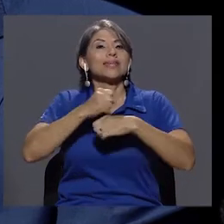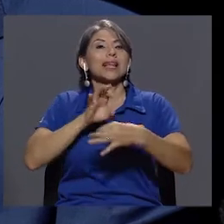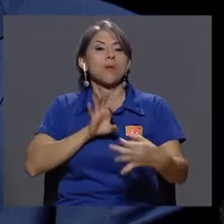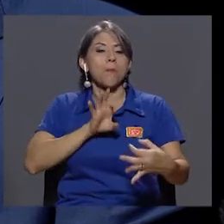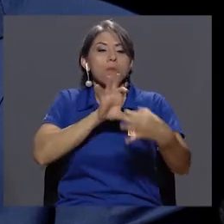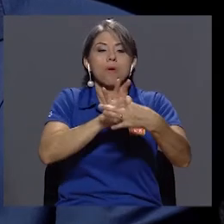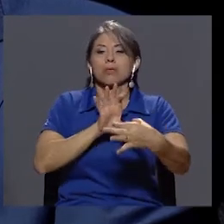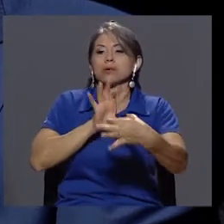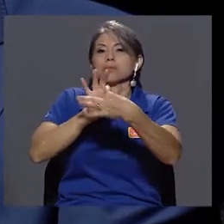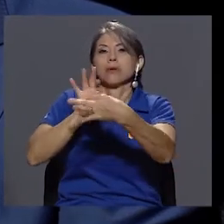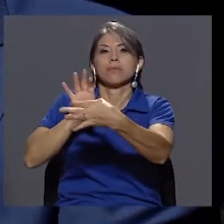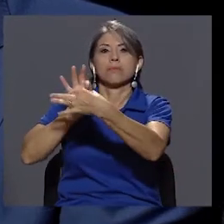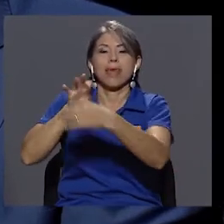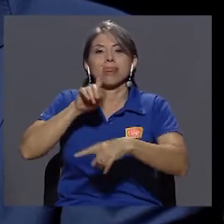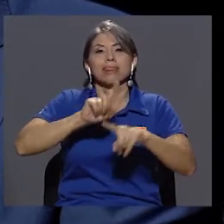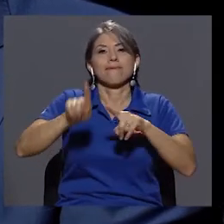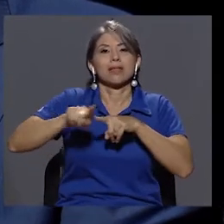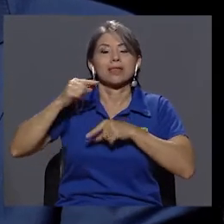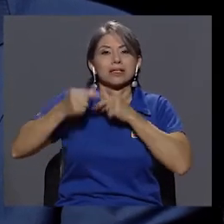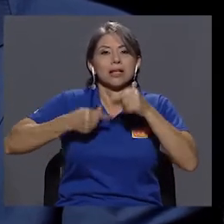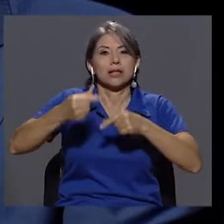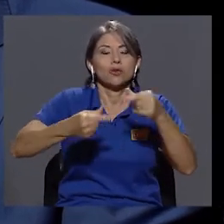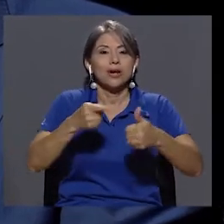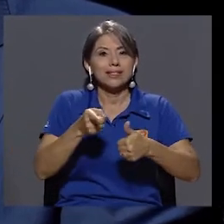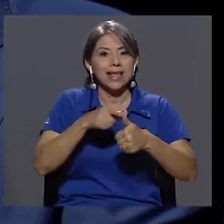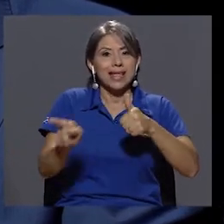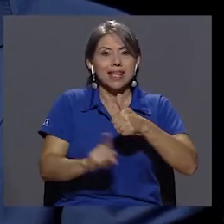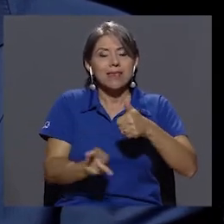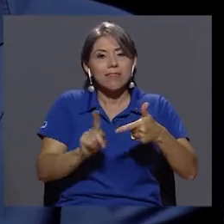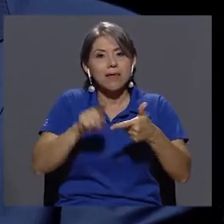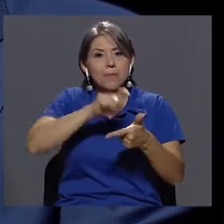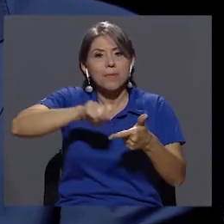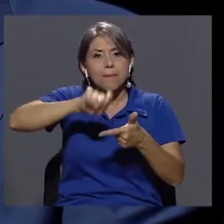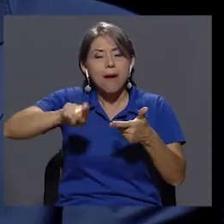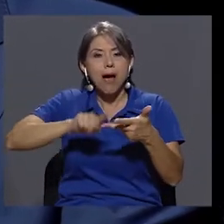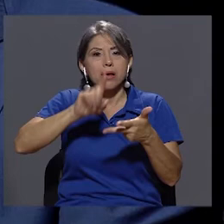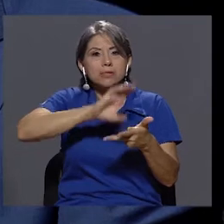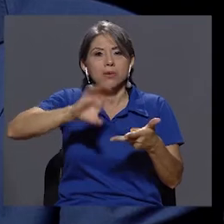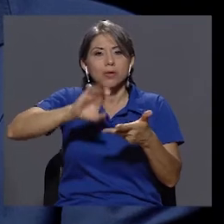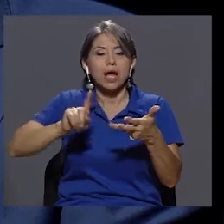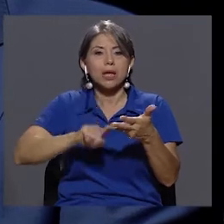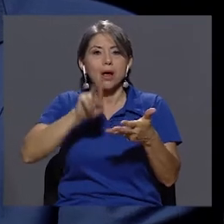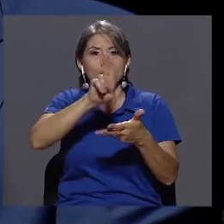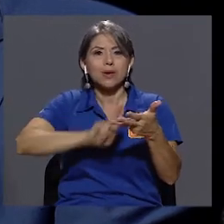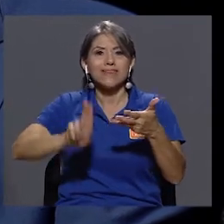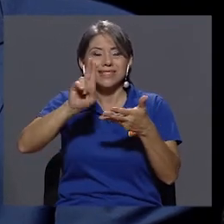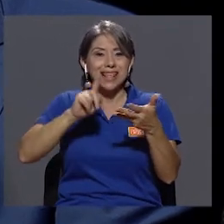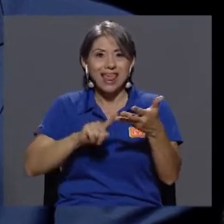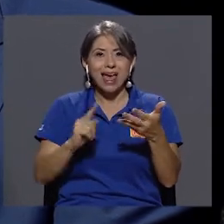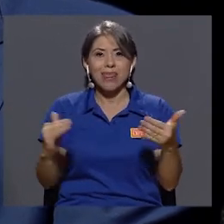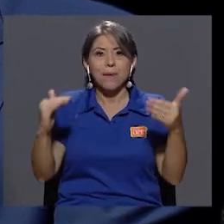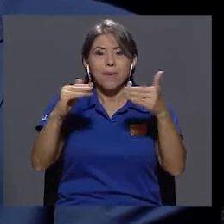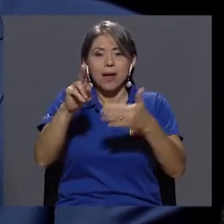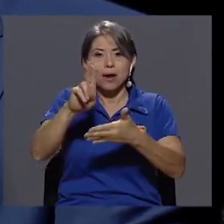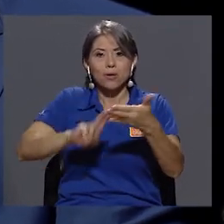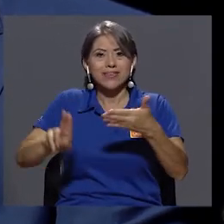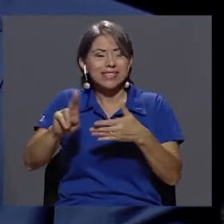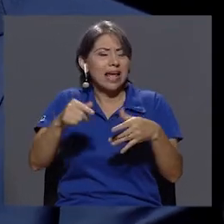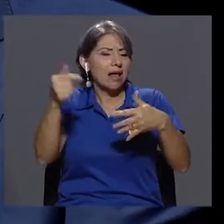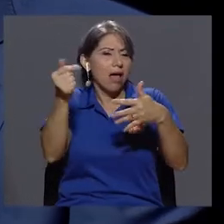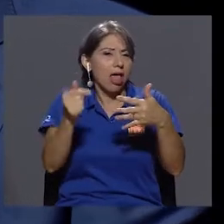intergeneracional y vez desde el aic kinder primaria secundaria universidad para universitaria etcétera etcétera